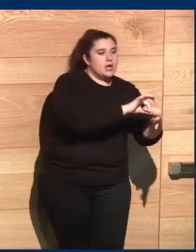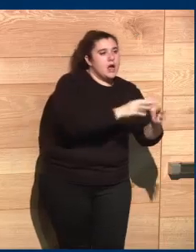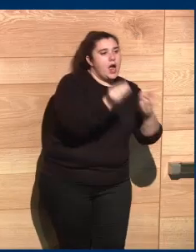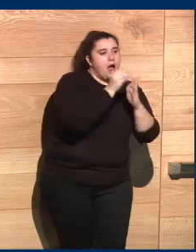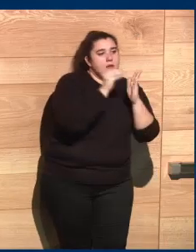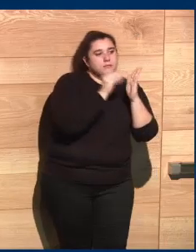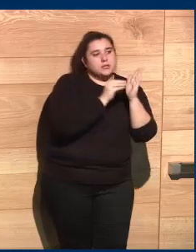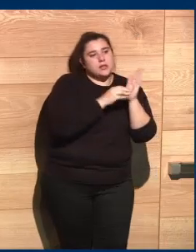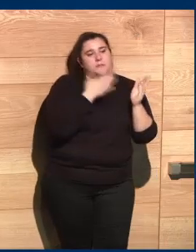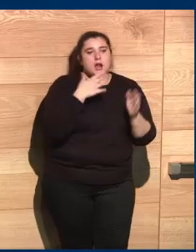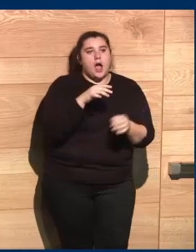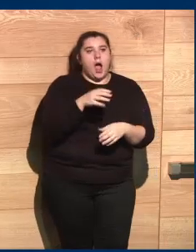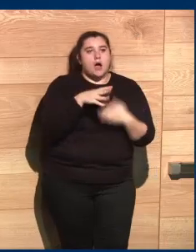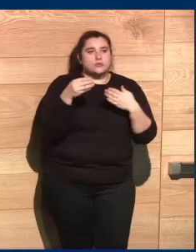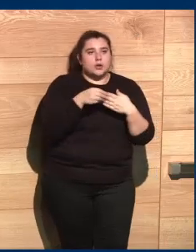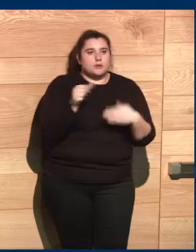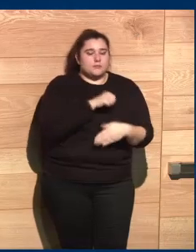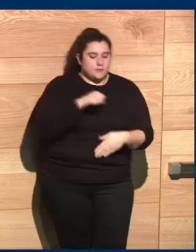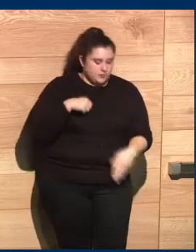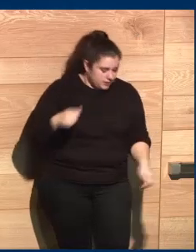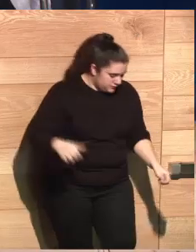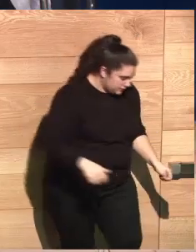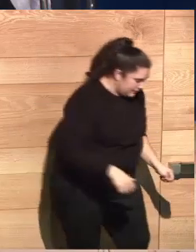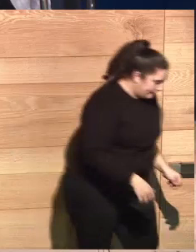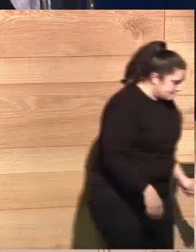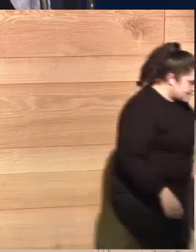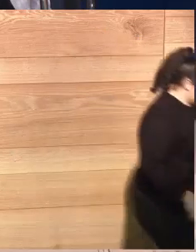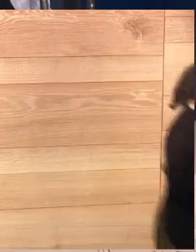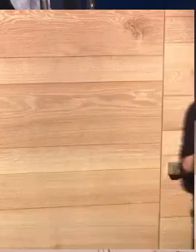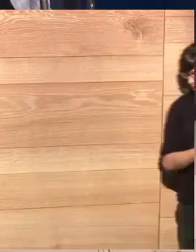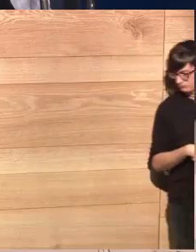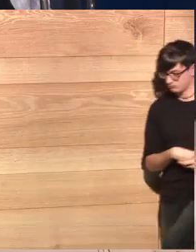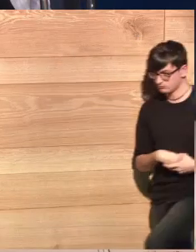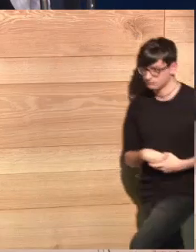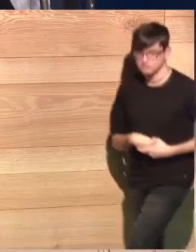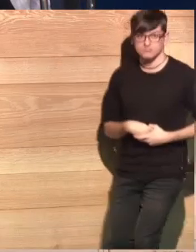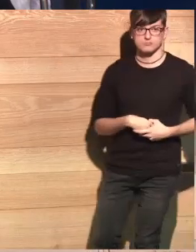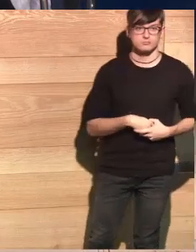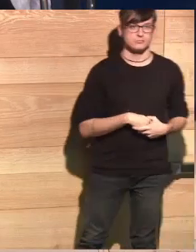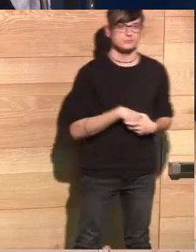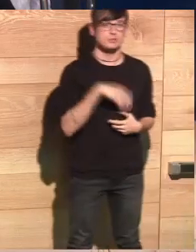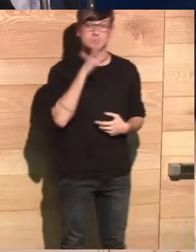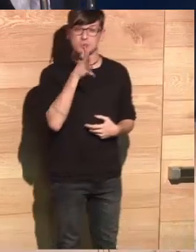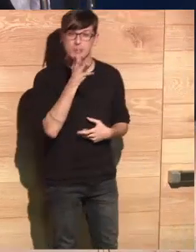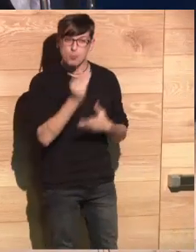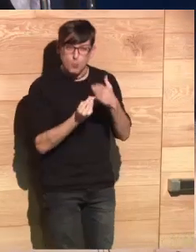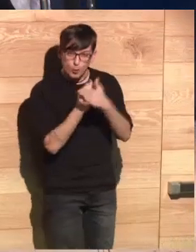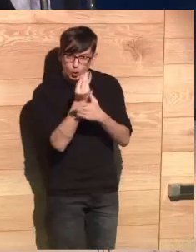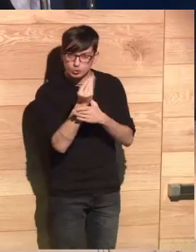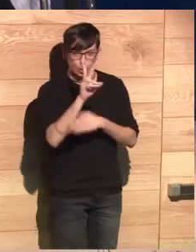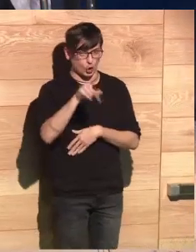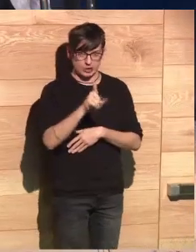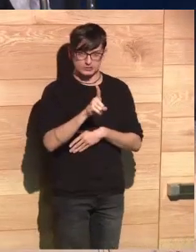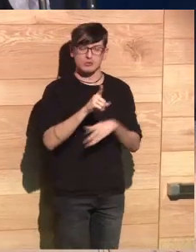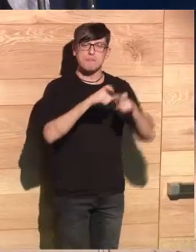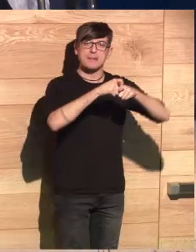creando para consumidores privados en realidad virtual. Porque no va a ser un producto, va a ser una plataforma. Exacto. Sí, igual se convierte en una plataforma. Apple